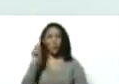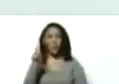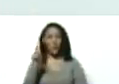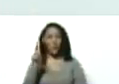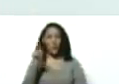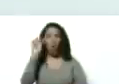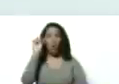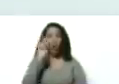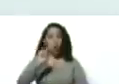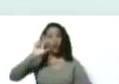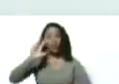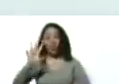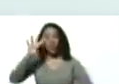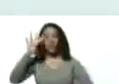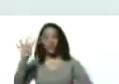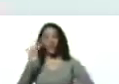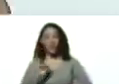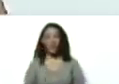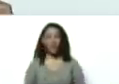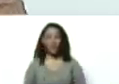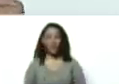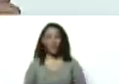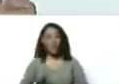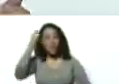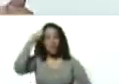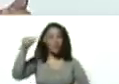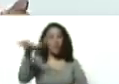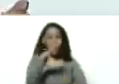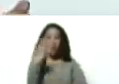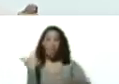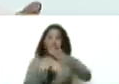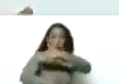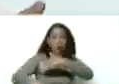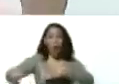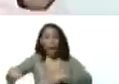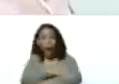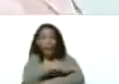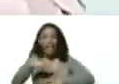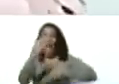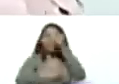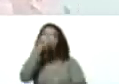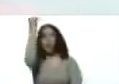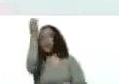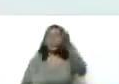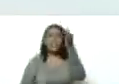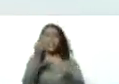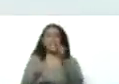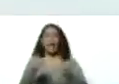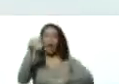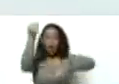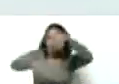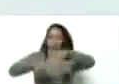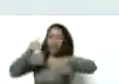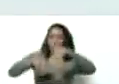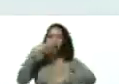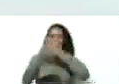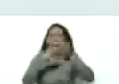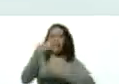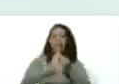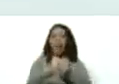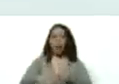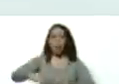3 y 4. Y el pueblo salió a las calles a hacer justicia con su voto y a darle una